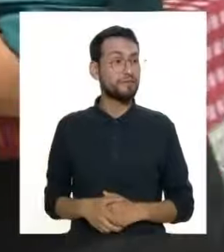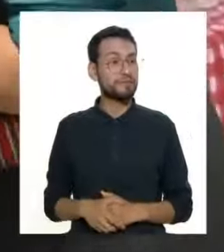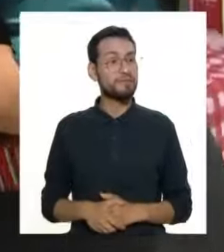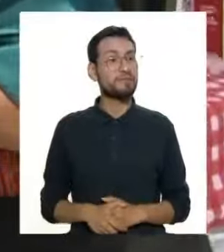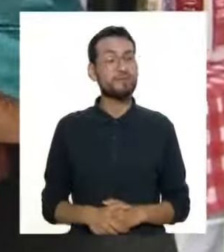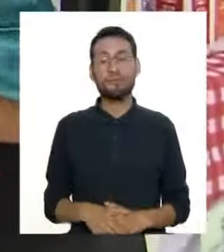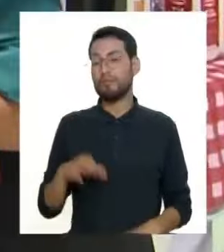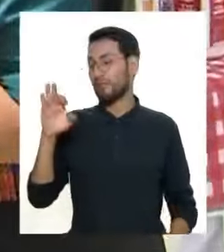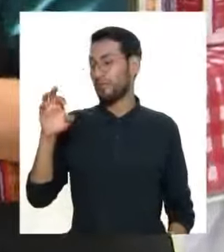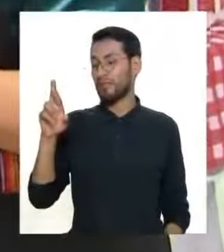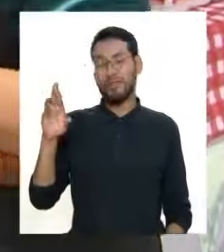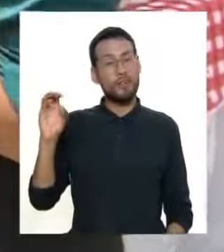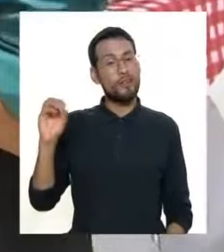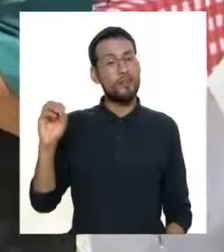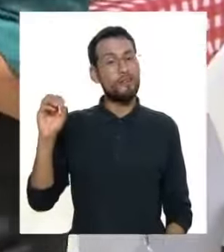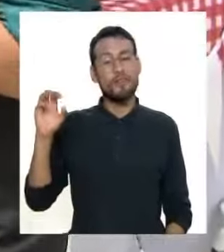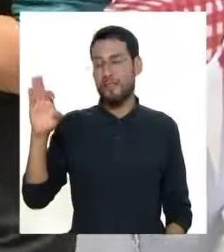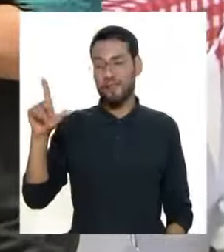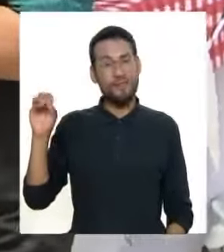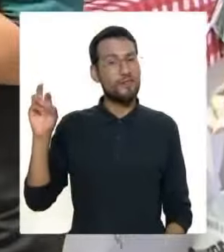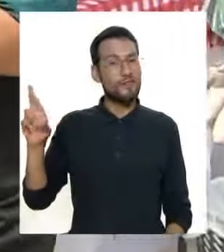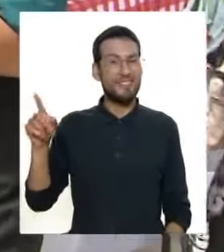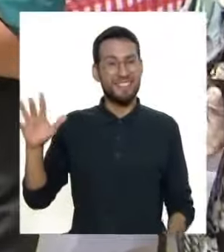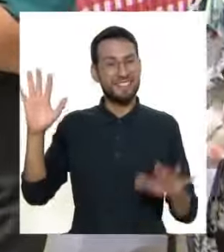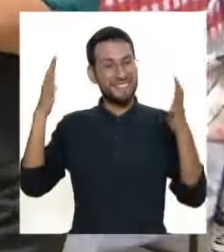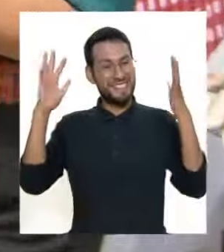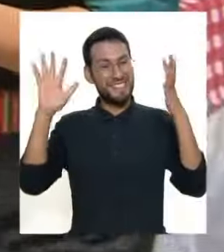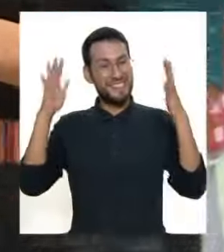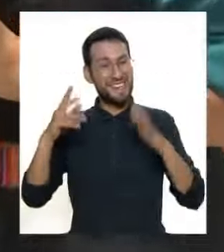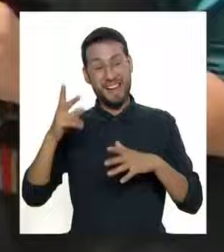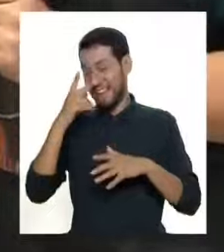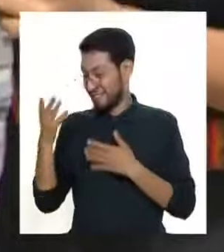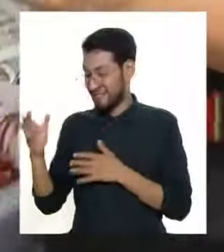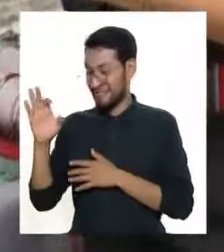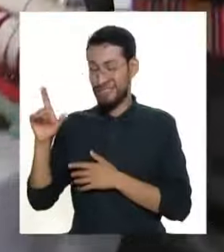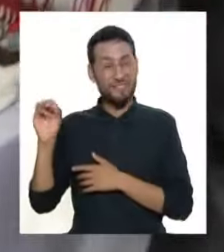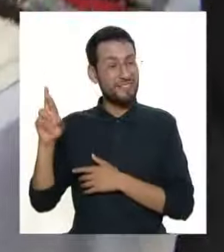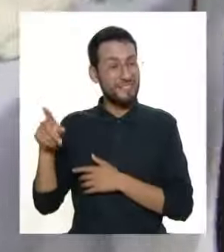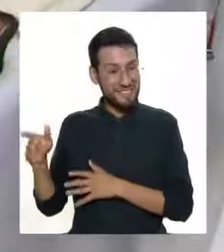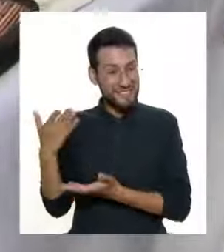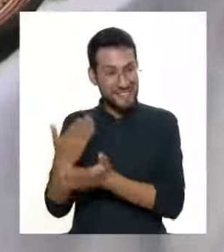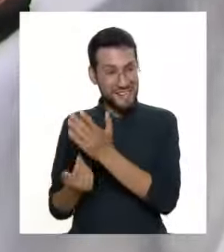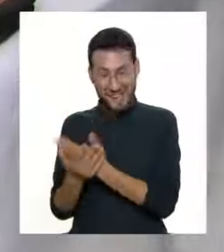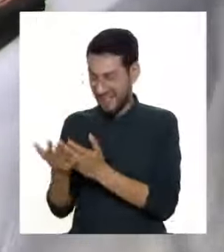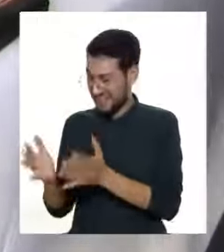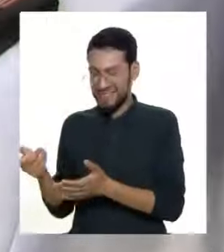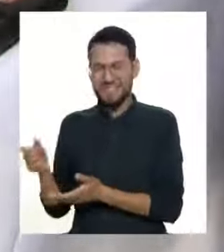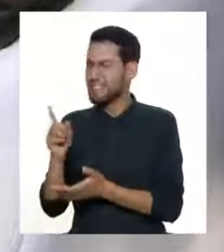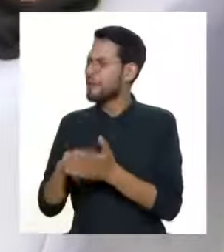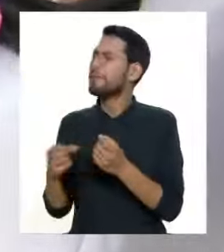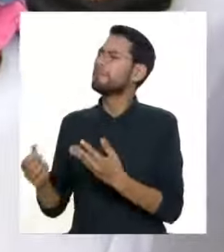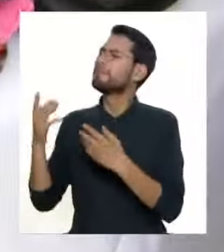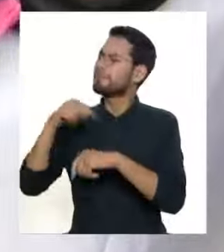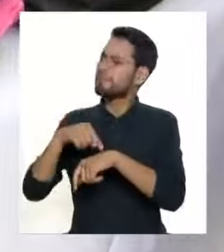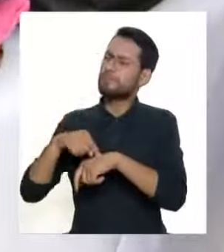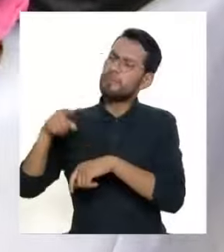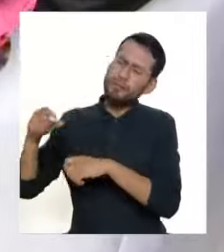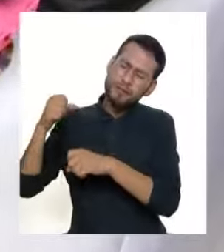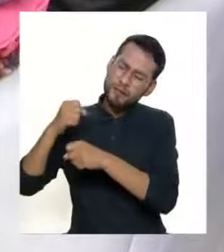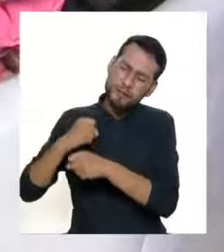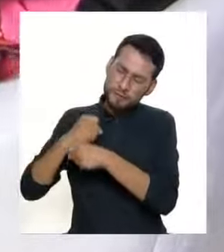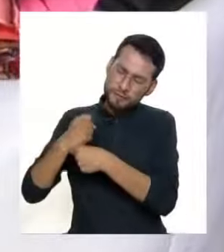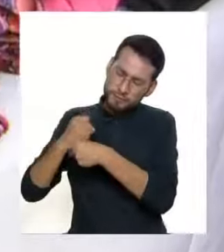amor? Florcita. Pero mira lo que hace Flor con sus manos, mi amor. ¿Hace cuánto tiempo tienes tu